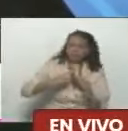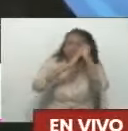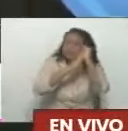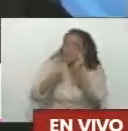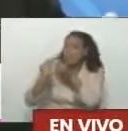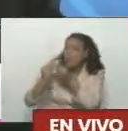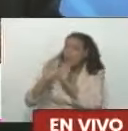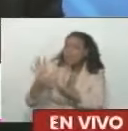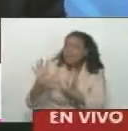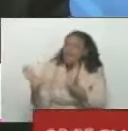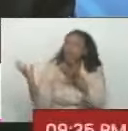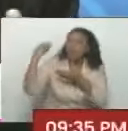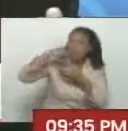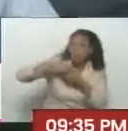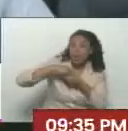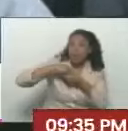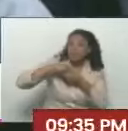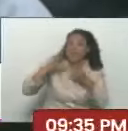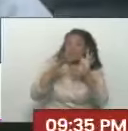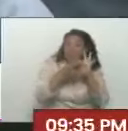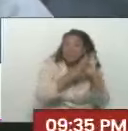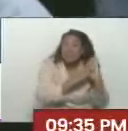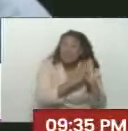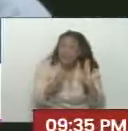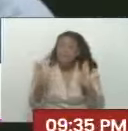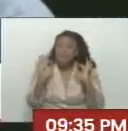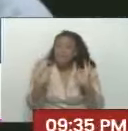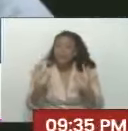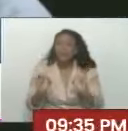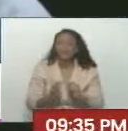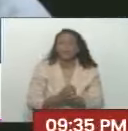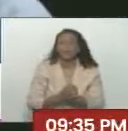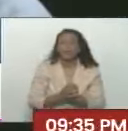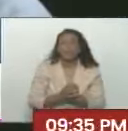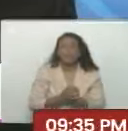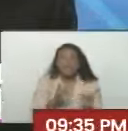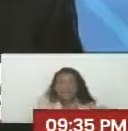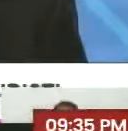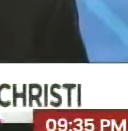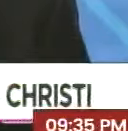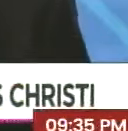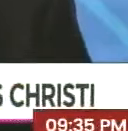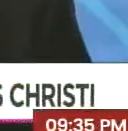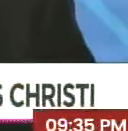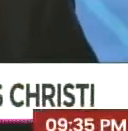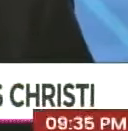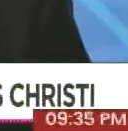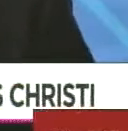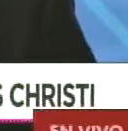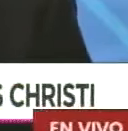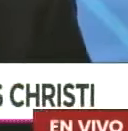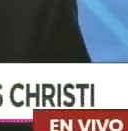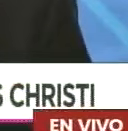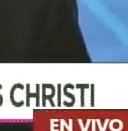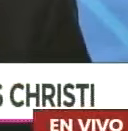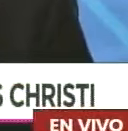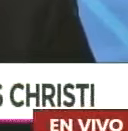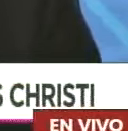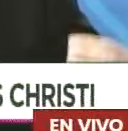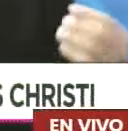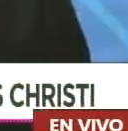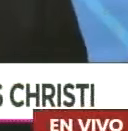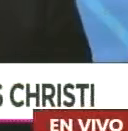corriges, incorporar en el lapso de las clases del periodo escolar la celebración de ese